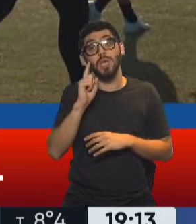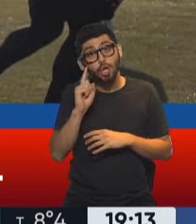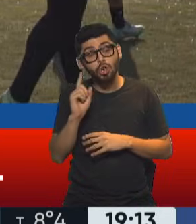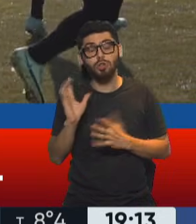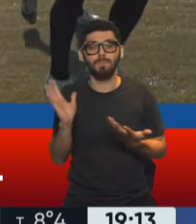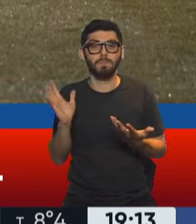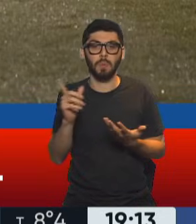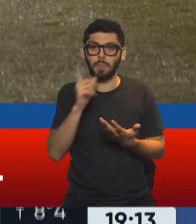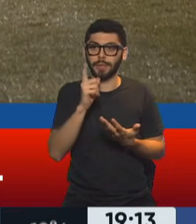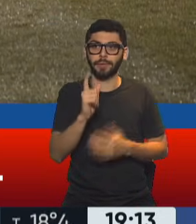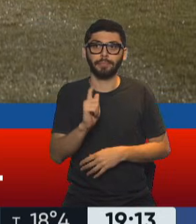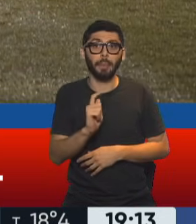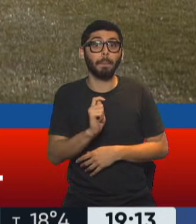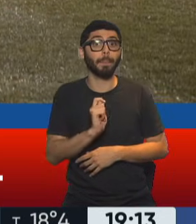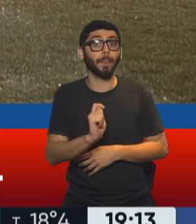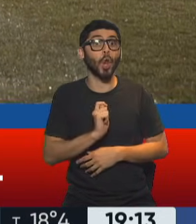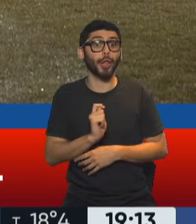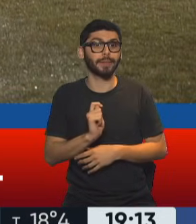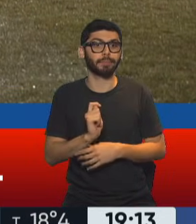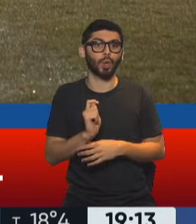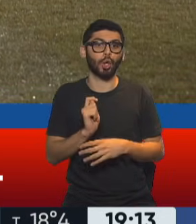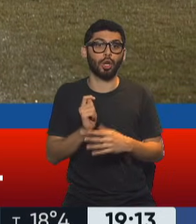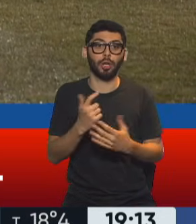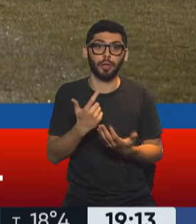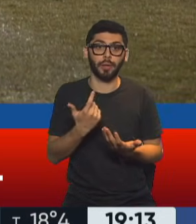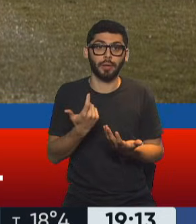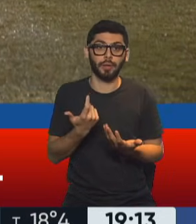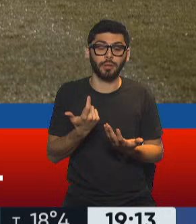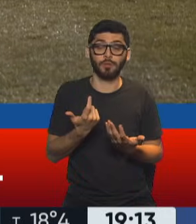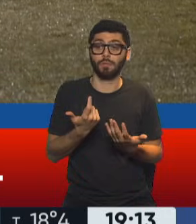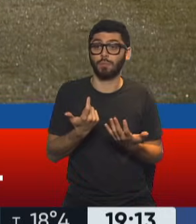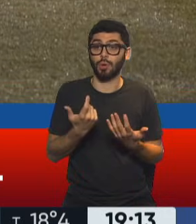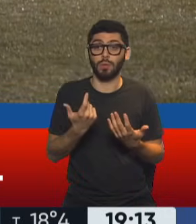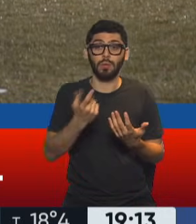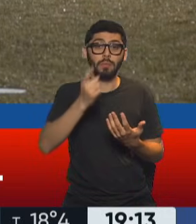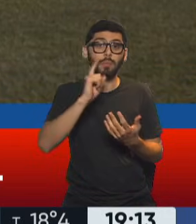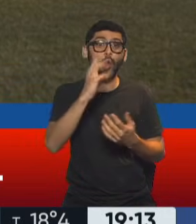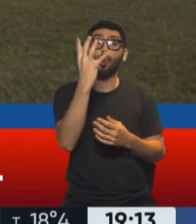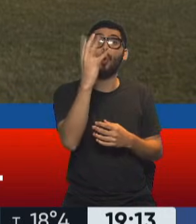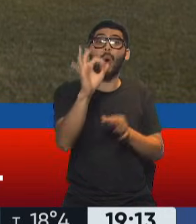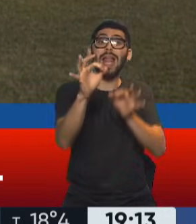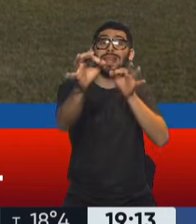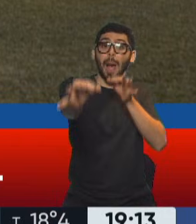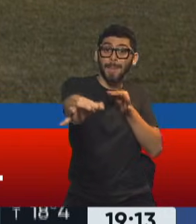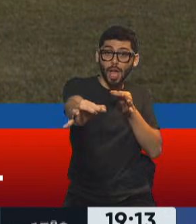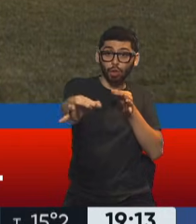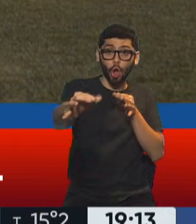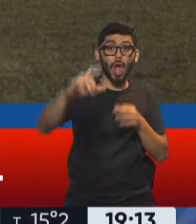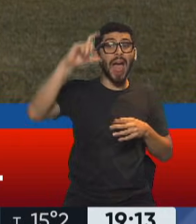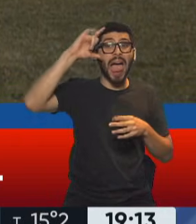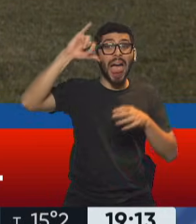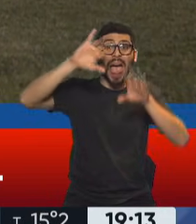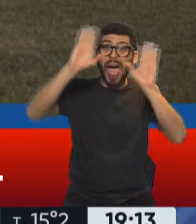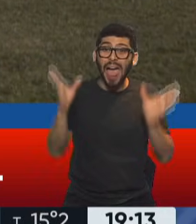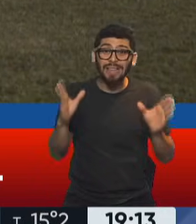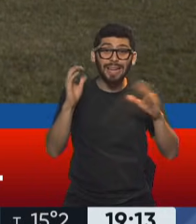que la prensa pueda inclinar mucho el tema sanitario a 40 metros al aire libre en el predio de Seiza,